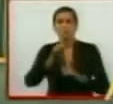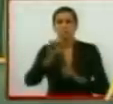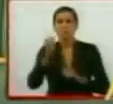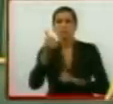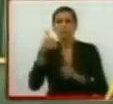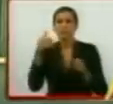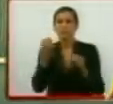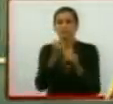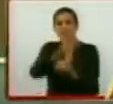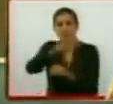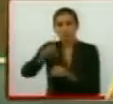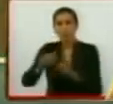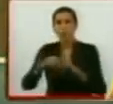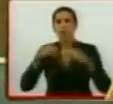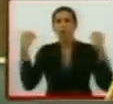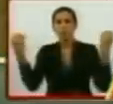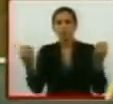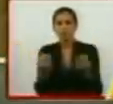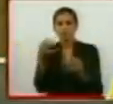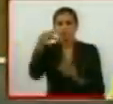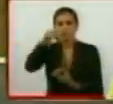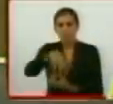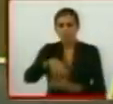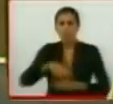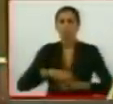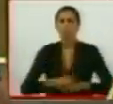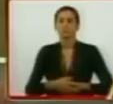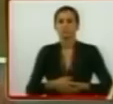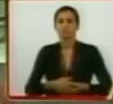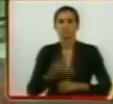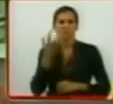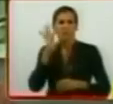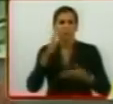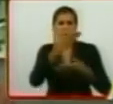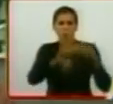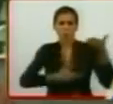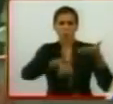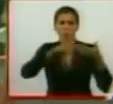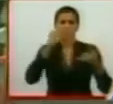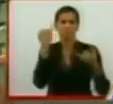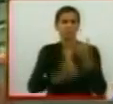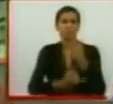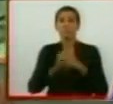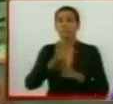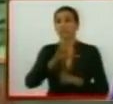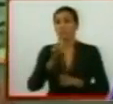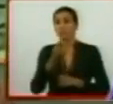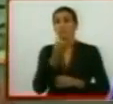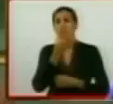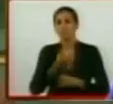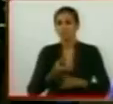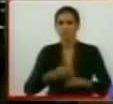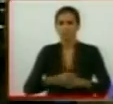Oficina Regional de Información de este organismo, cuyos contratos finalizaron el pasado 31 de diciembre.